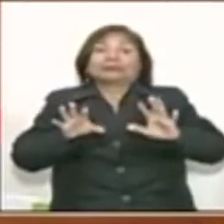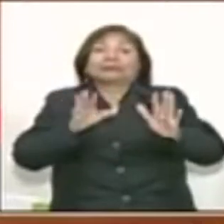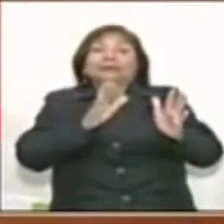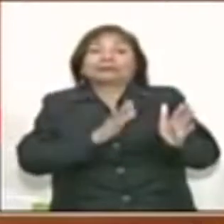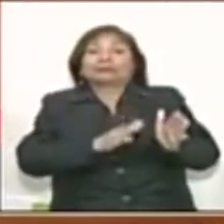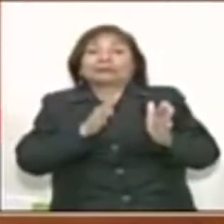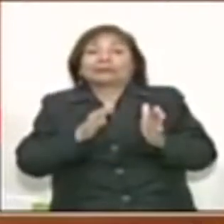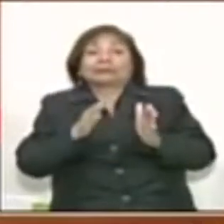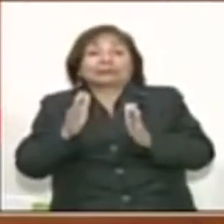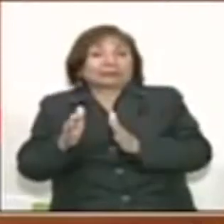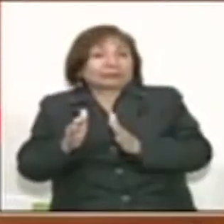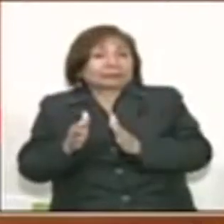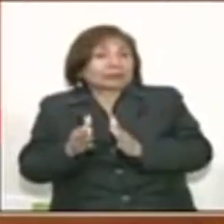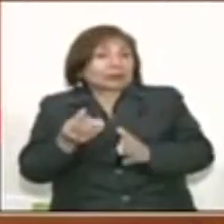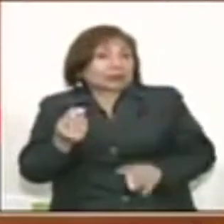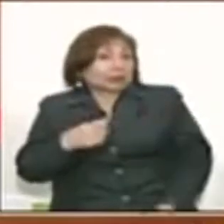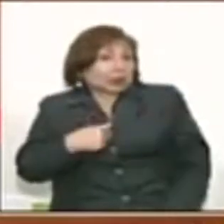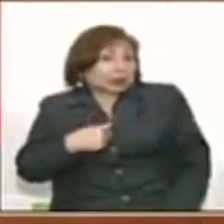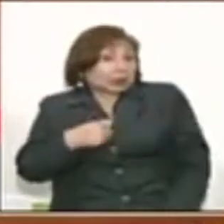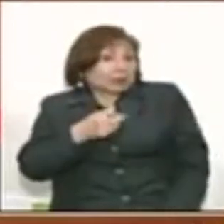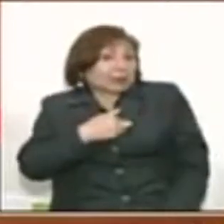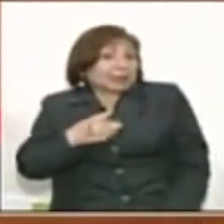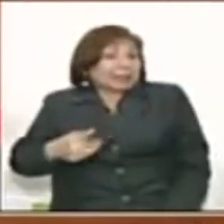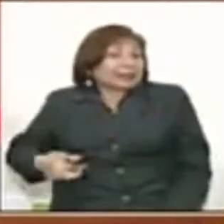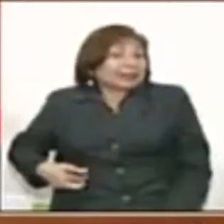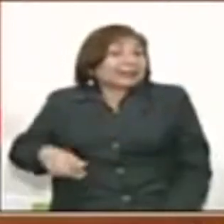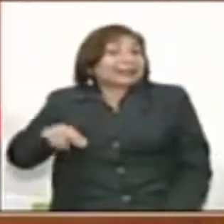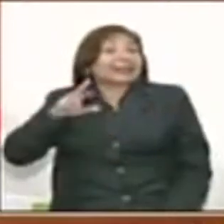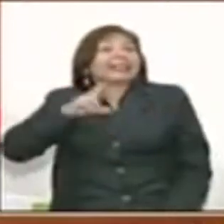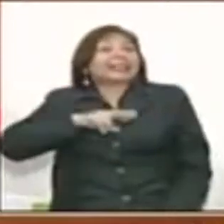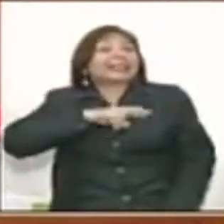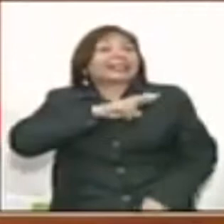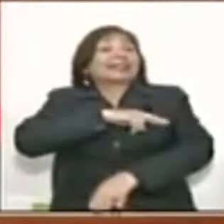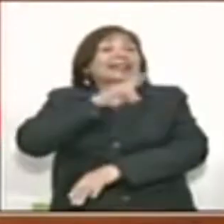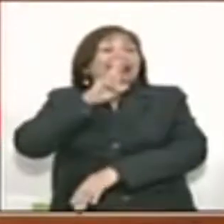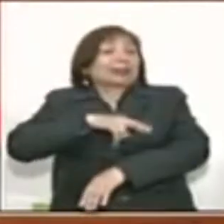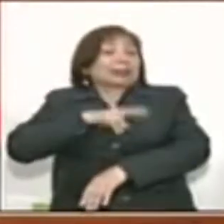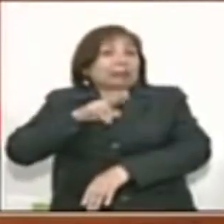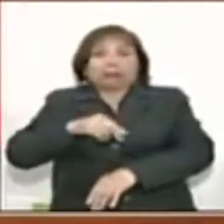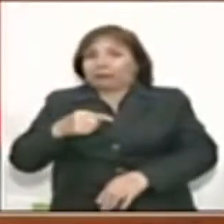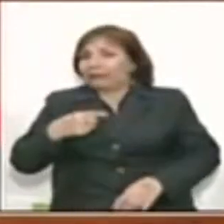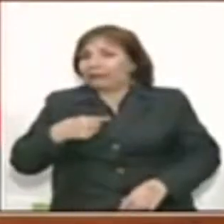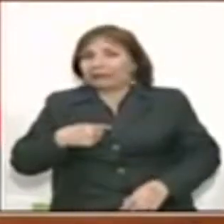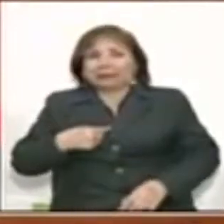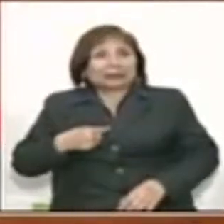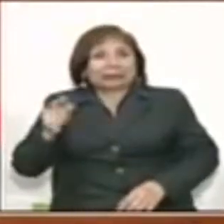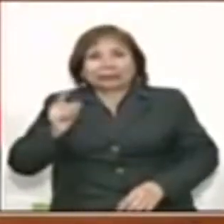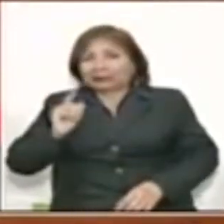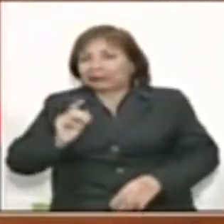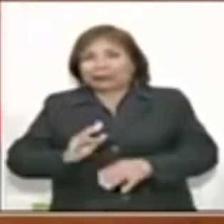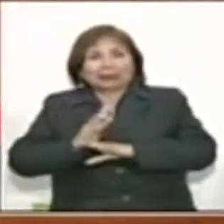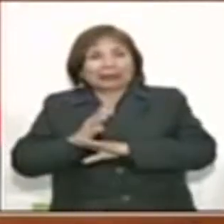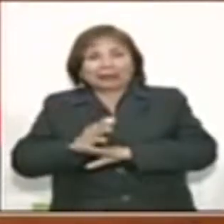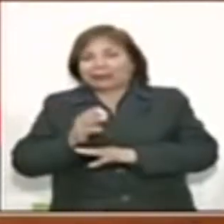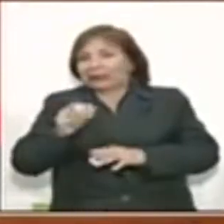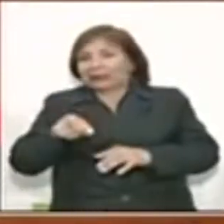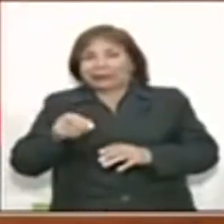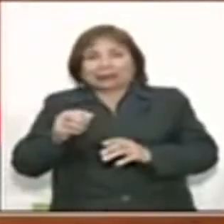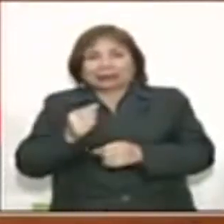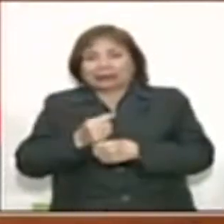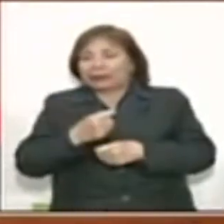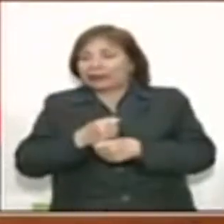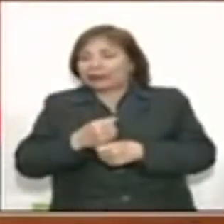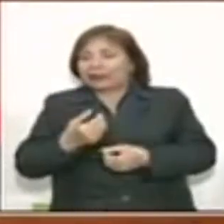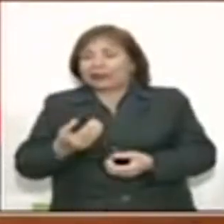proceso. Como presidente regional de Moquegua, no tuve injerencia alguna en esta operación.